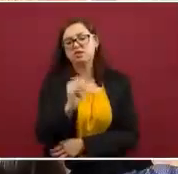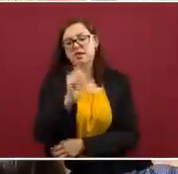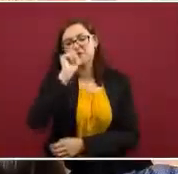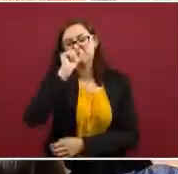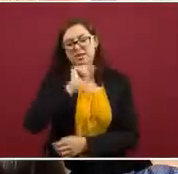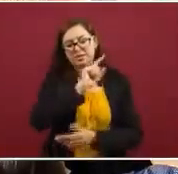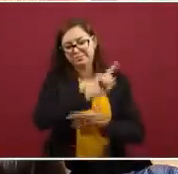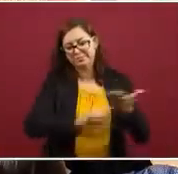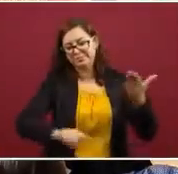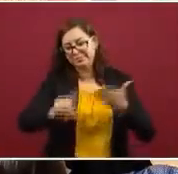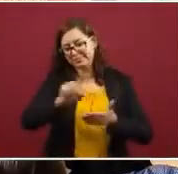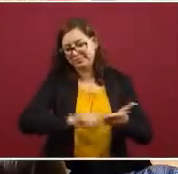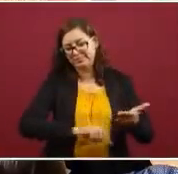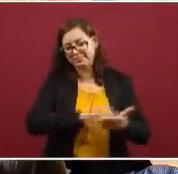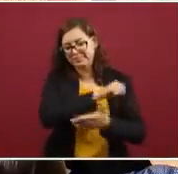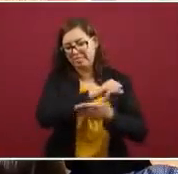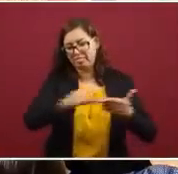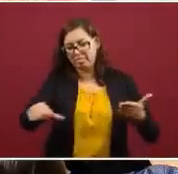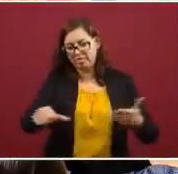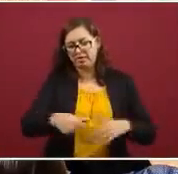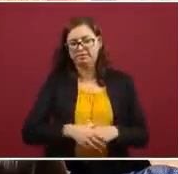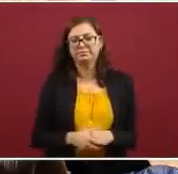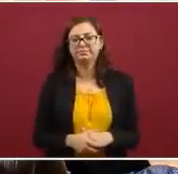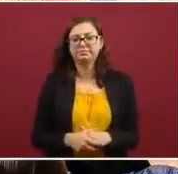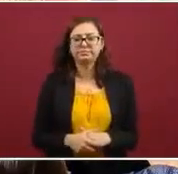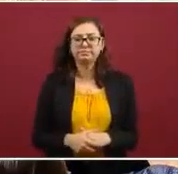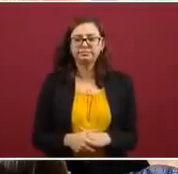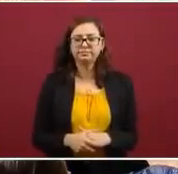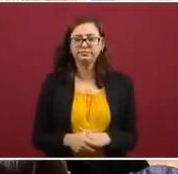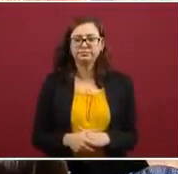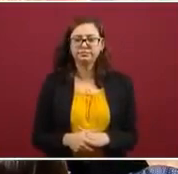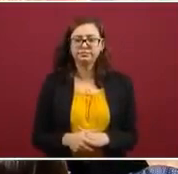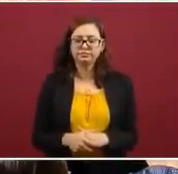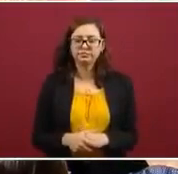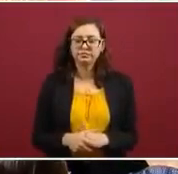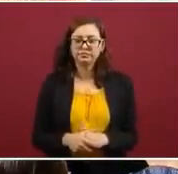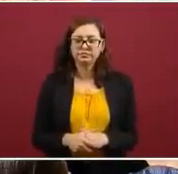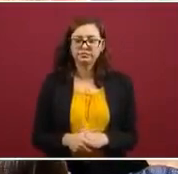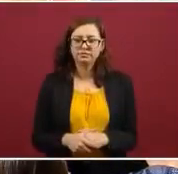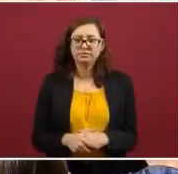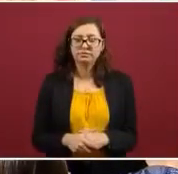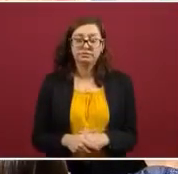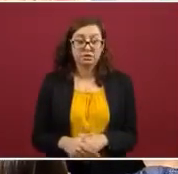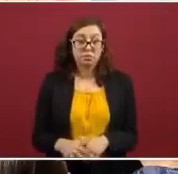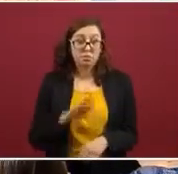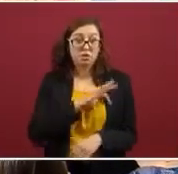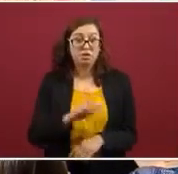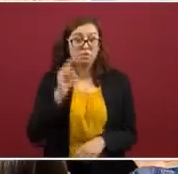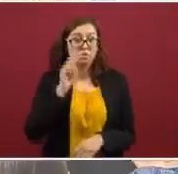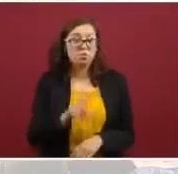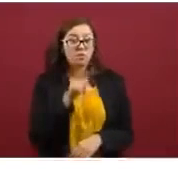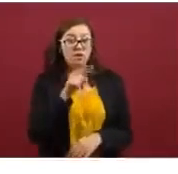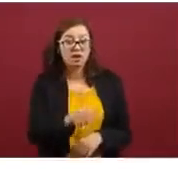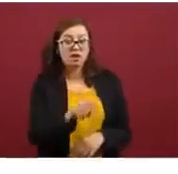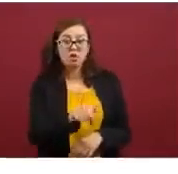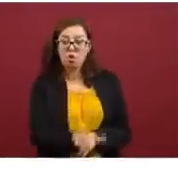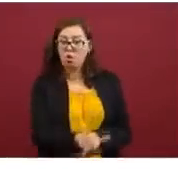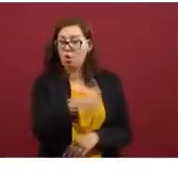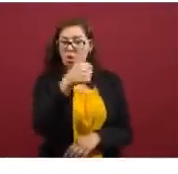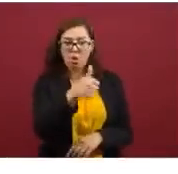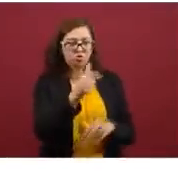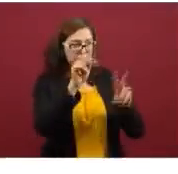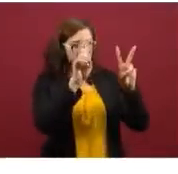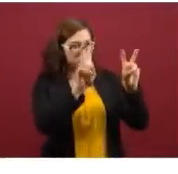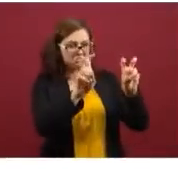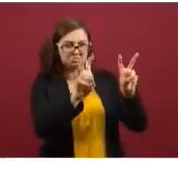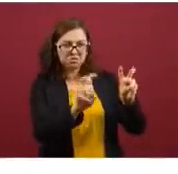fueron inmovilizadas. Podemos ver las 11 que no nos dejaron verificar, esas